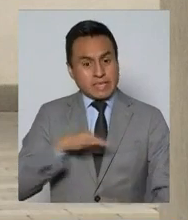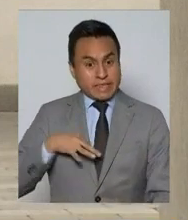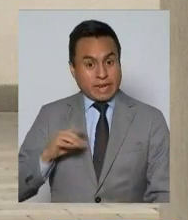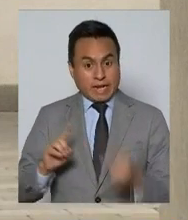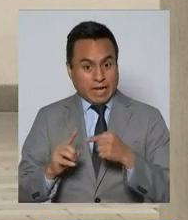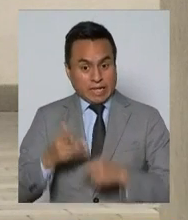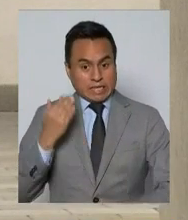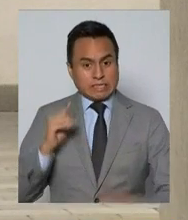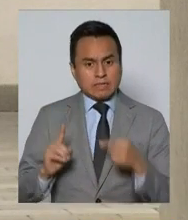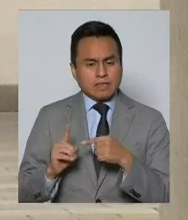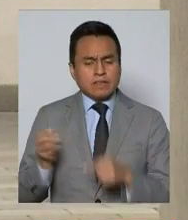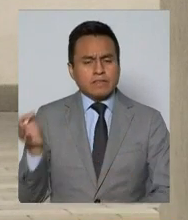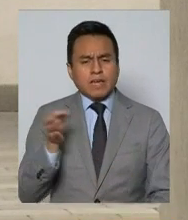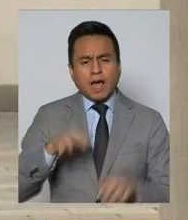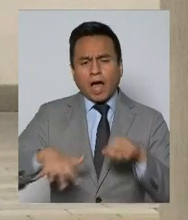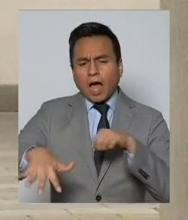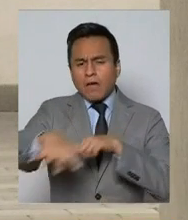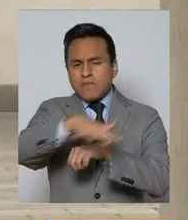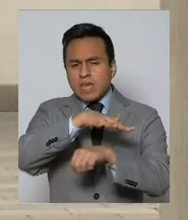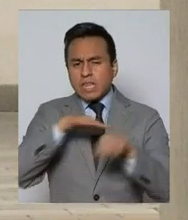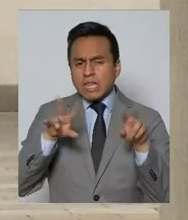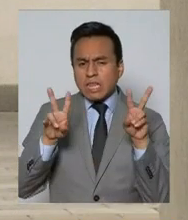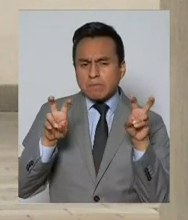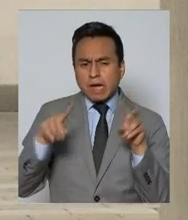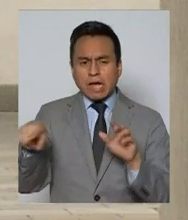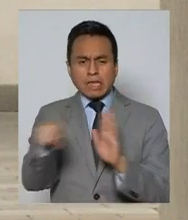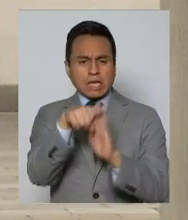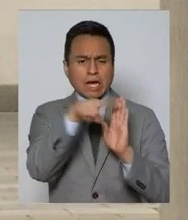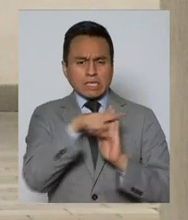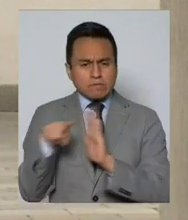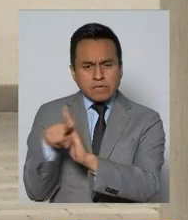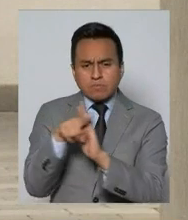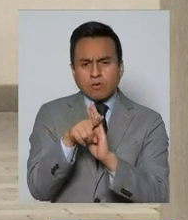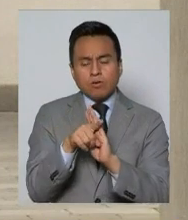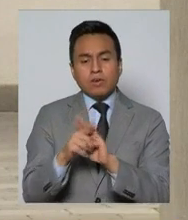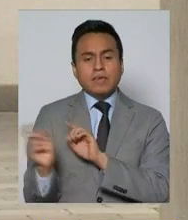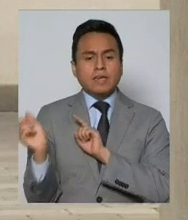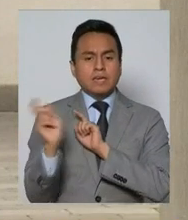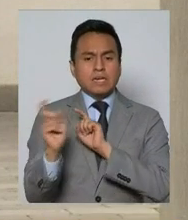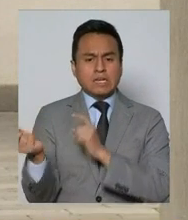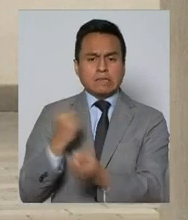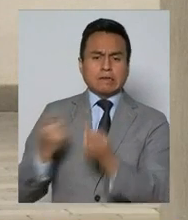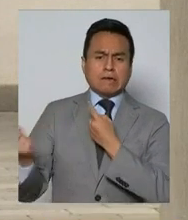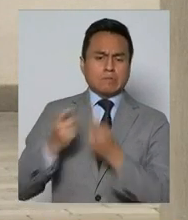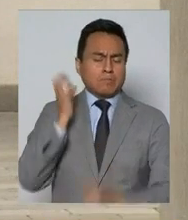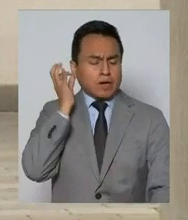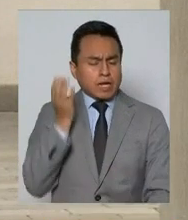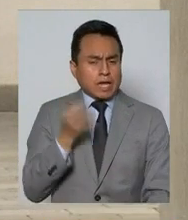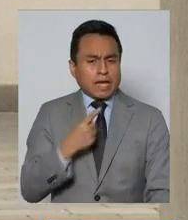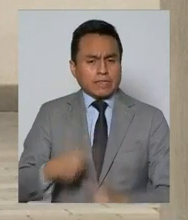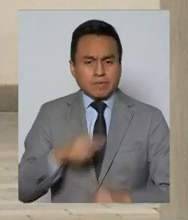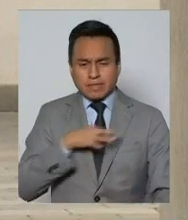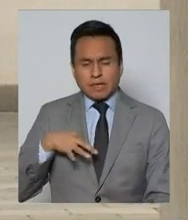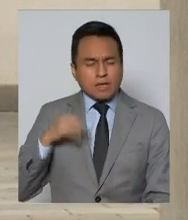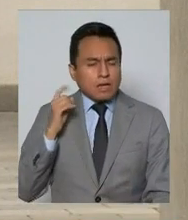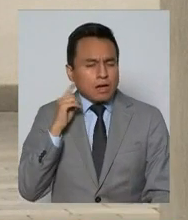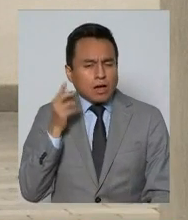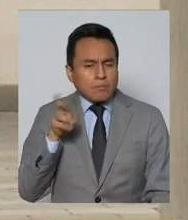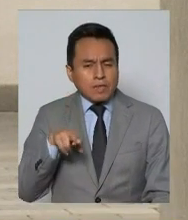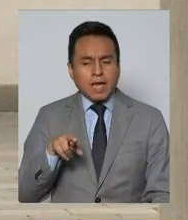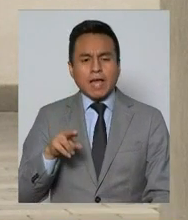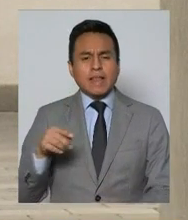que había un ambiente o una ola de negativismo. Esto por las críticas que ella había recibido. ¿Perdón? ¿Una ola de qué?